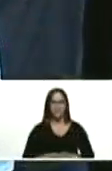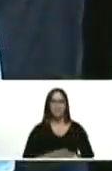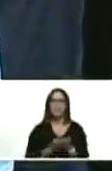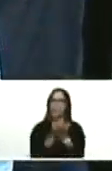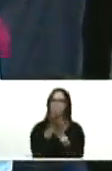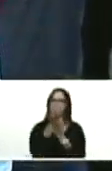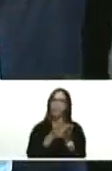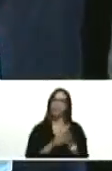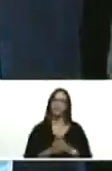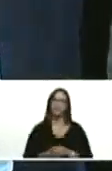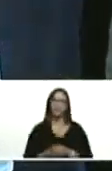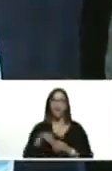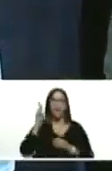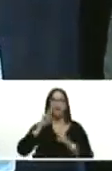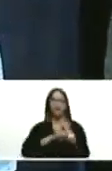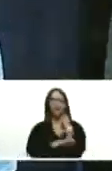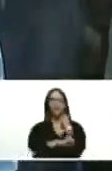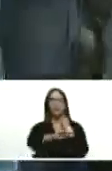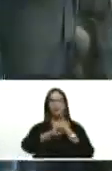¡Leales siempre!